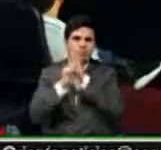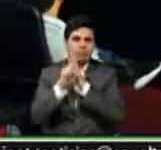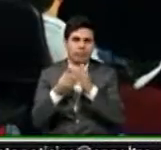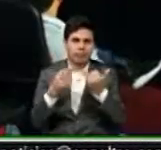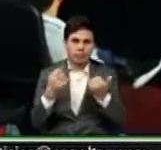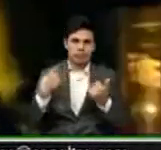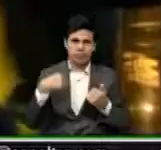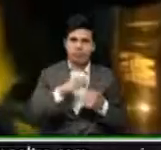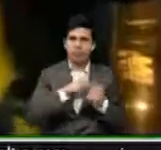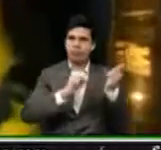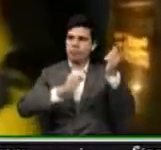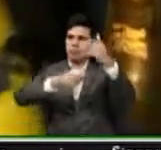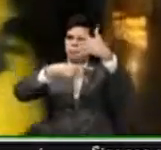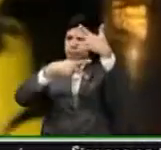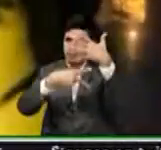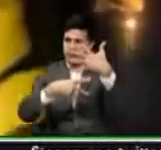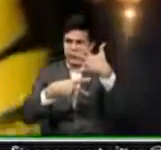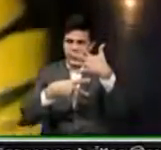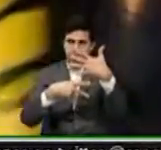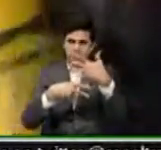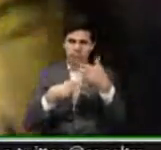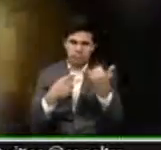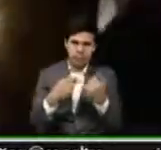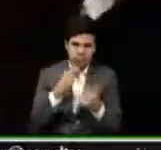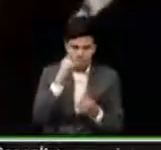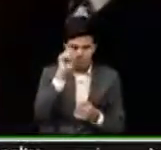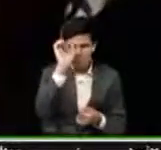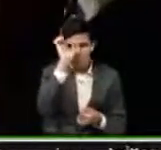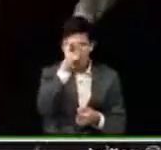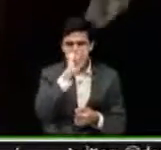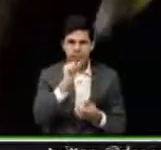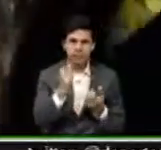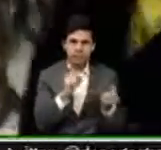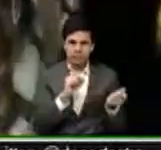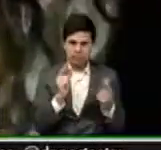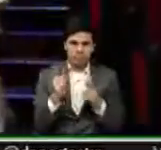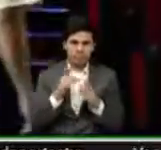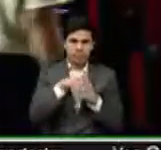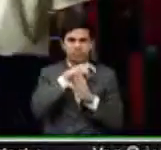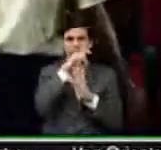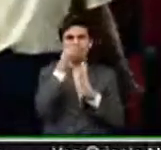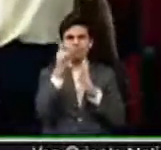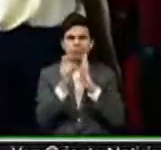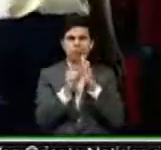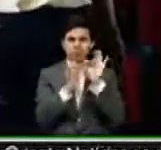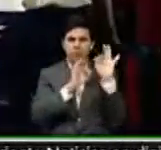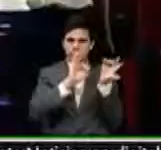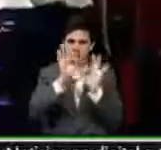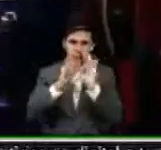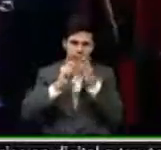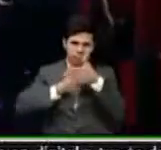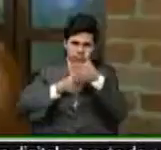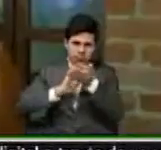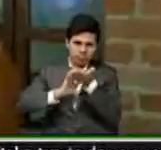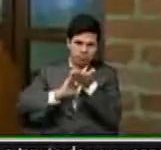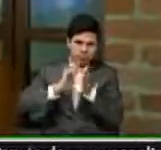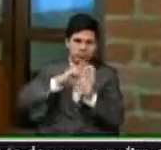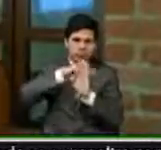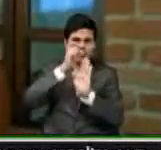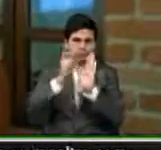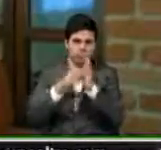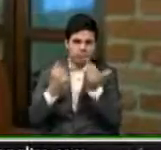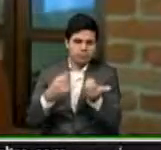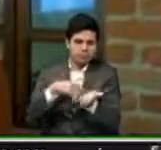nuestra 7ª versión, ya pues prácticamente lista y afinando los últimos detalles para que Santander